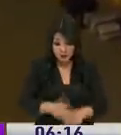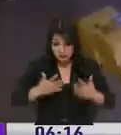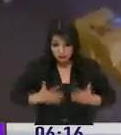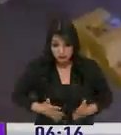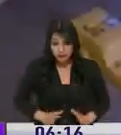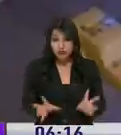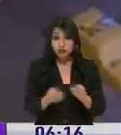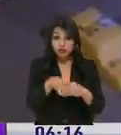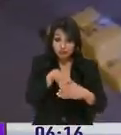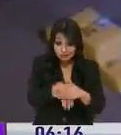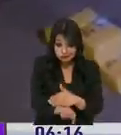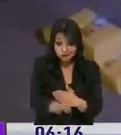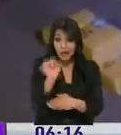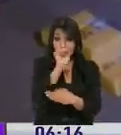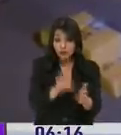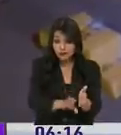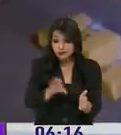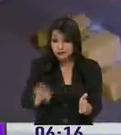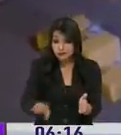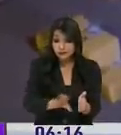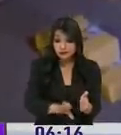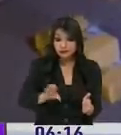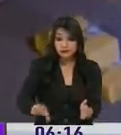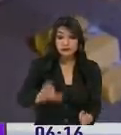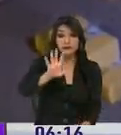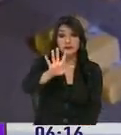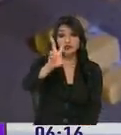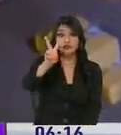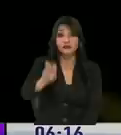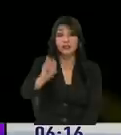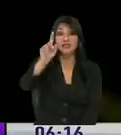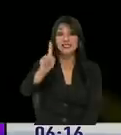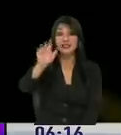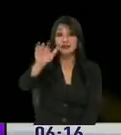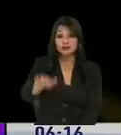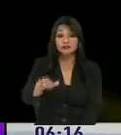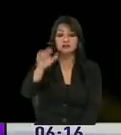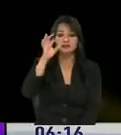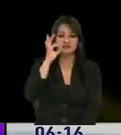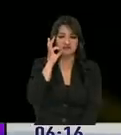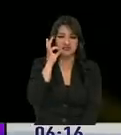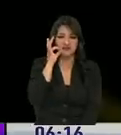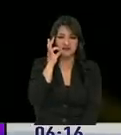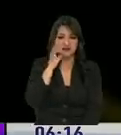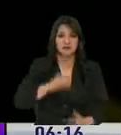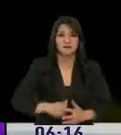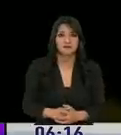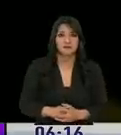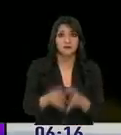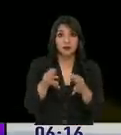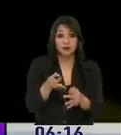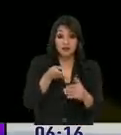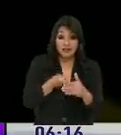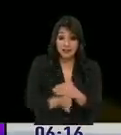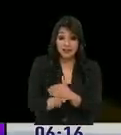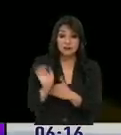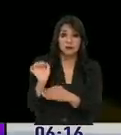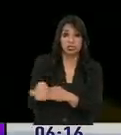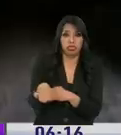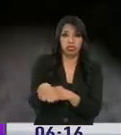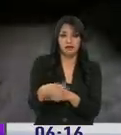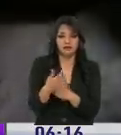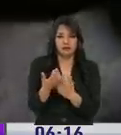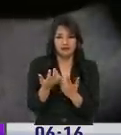un doble compartimento que contenía 520 kilos de marihuana. Va del control que se realizaba al ingreso de San Gabriel en